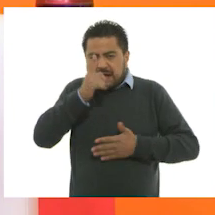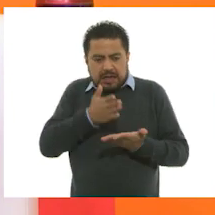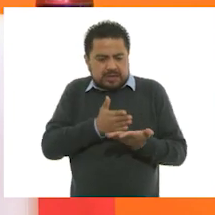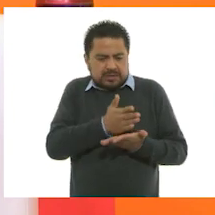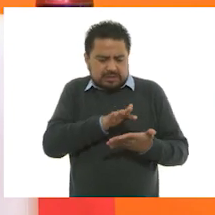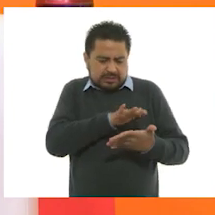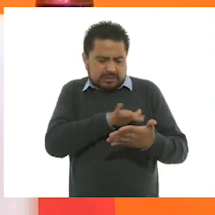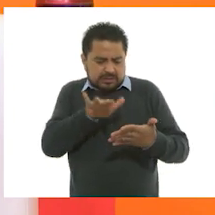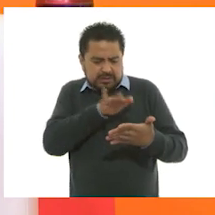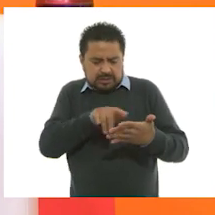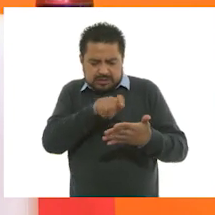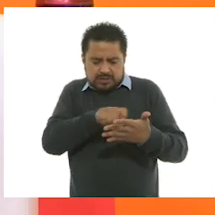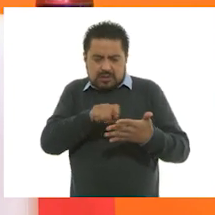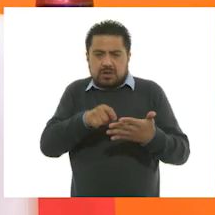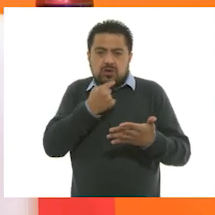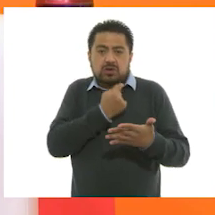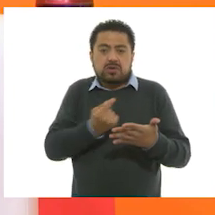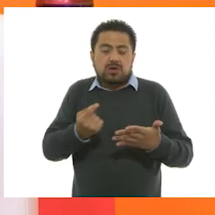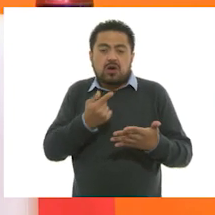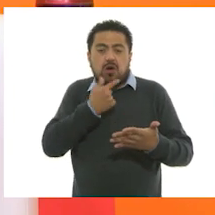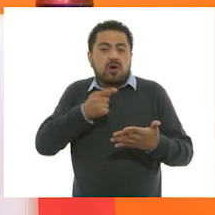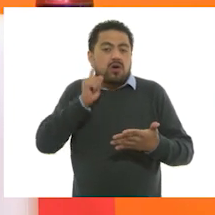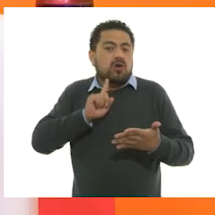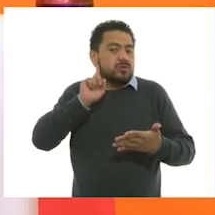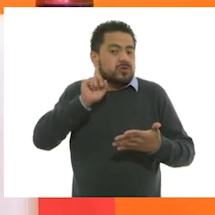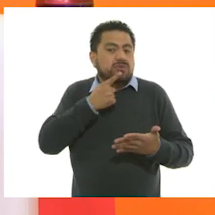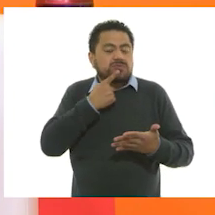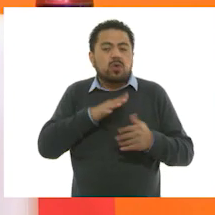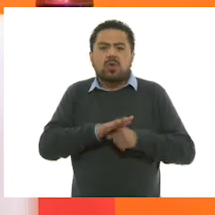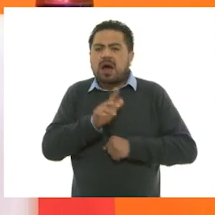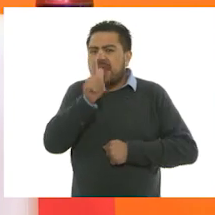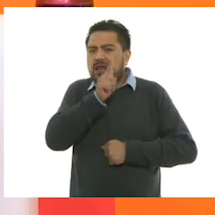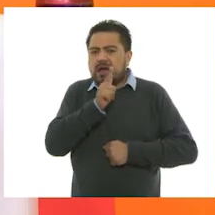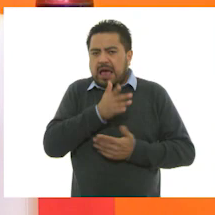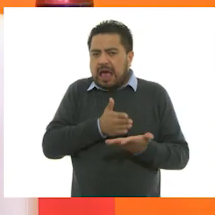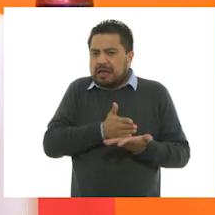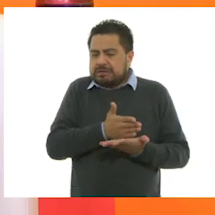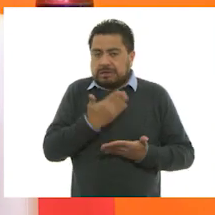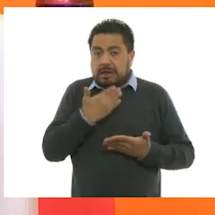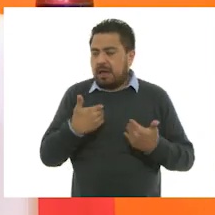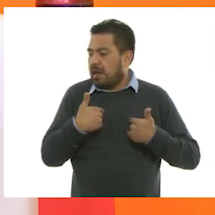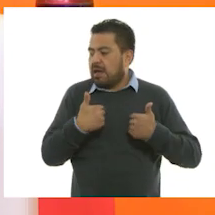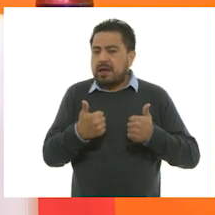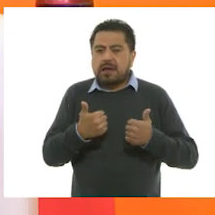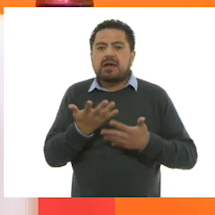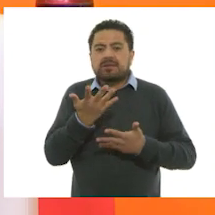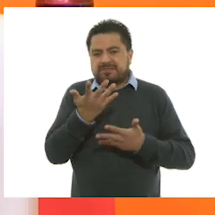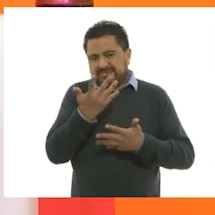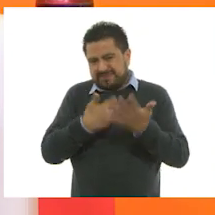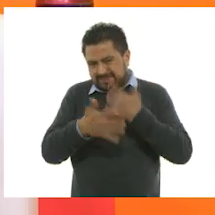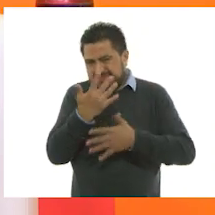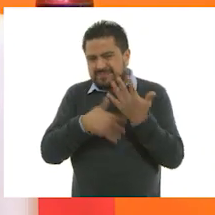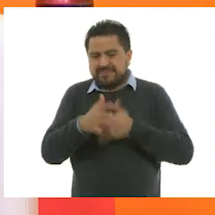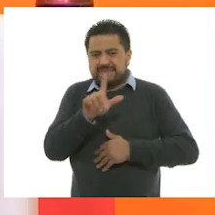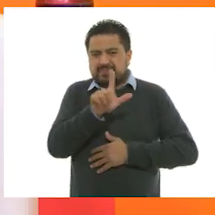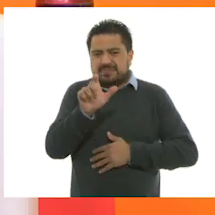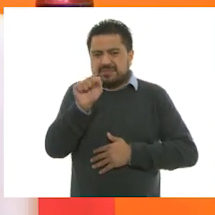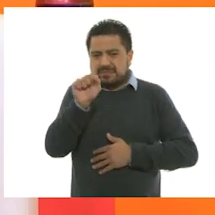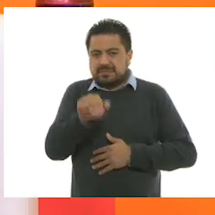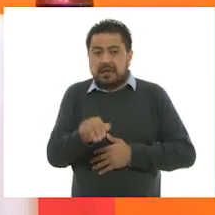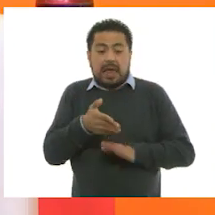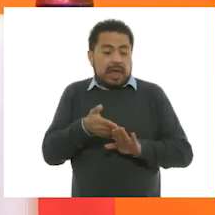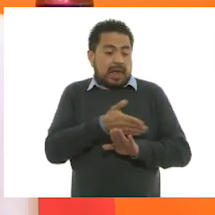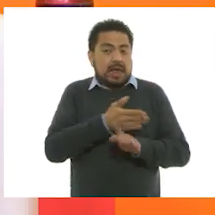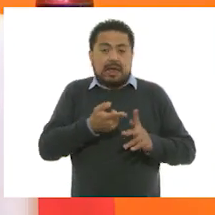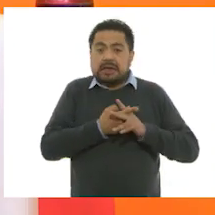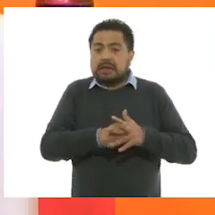textos escritos a niñas y niños sordos a través de una lengua accesible, la lengua de señas mexicana. Pero antes de iniciar